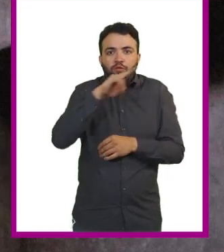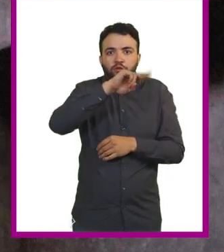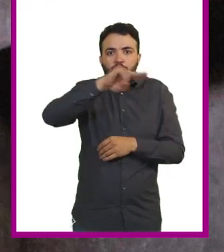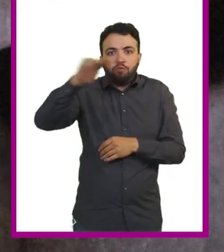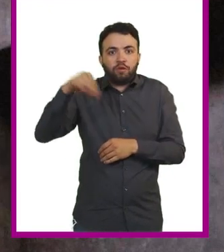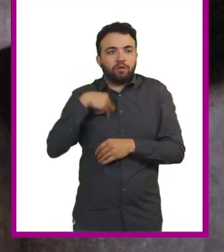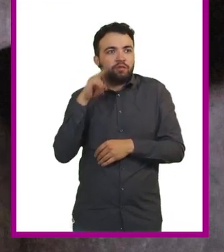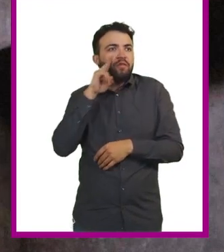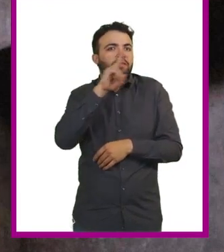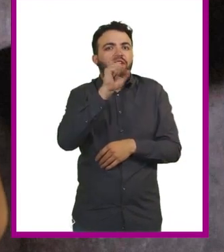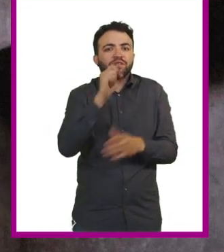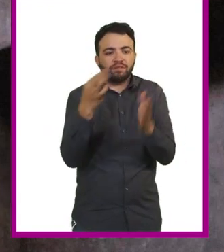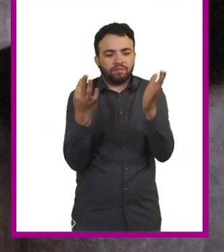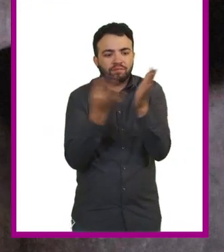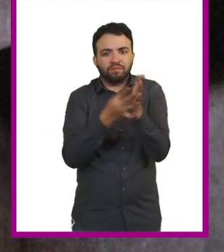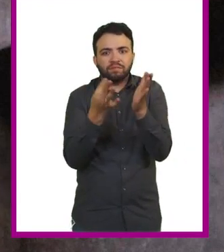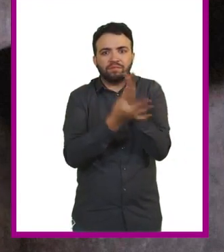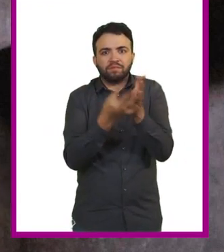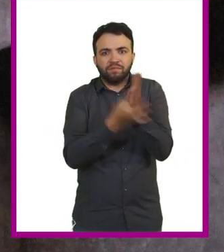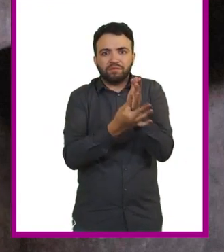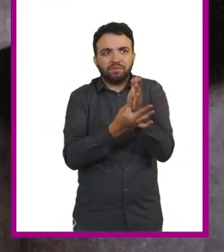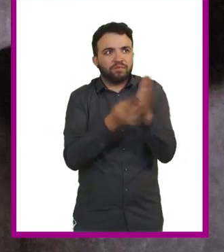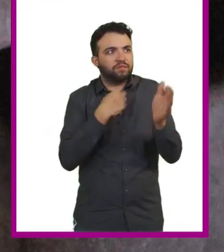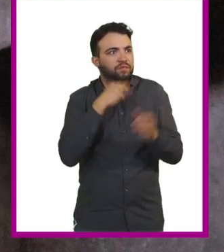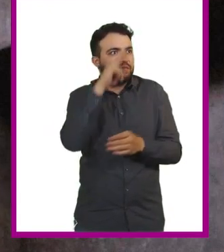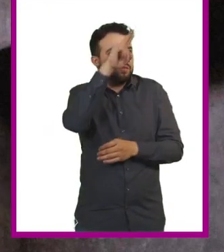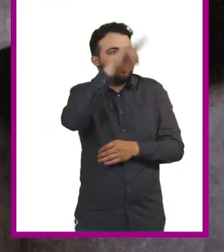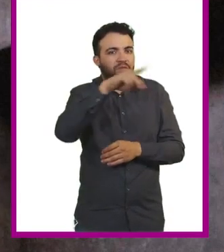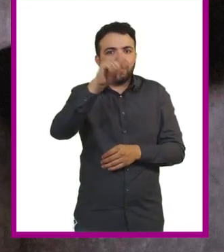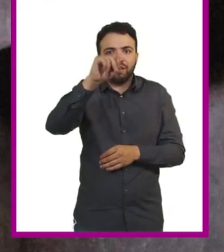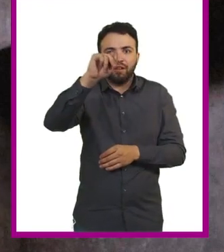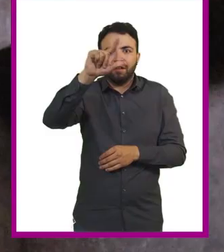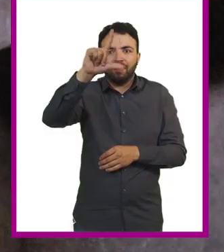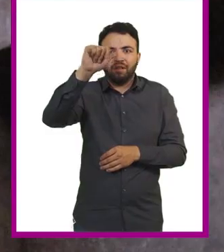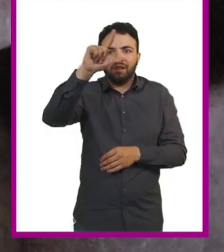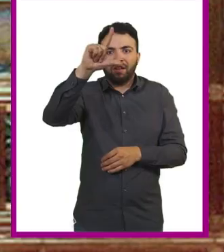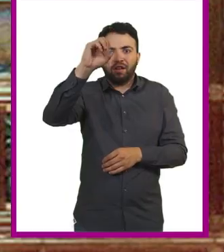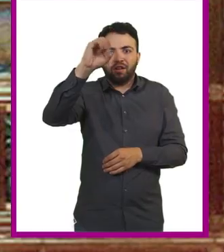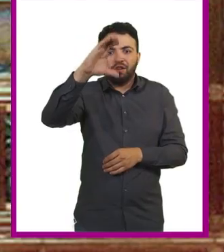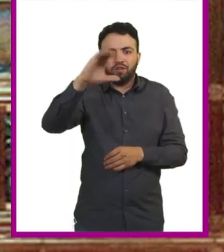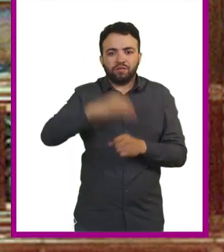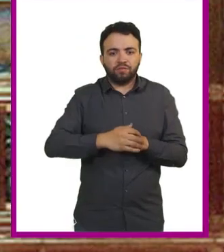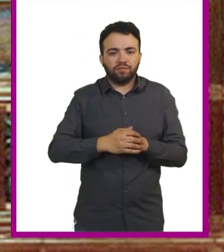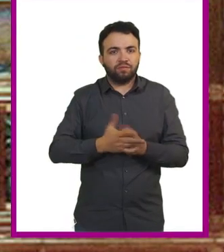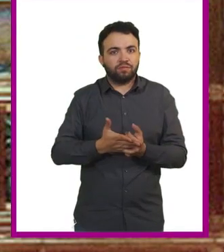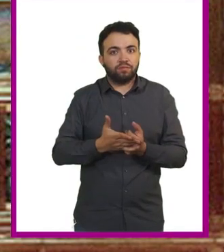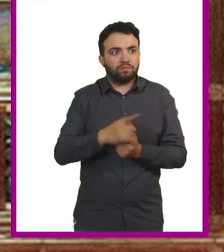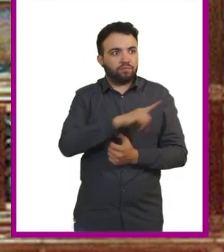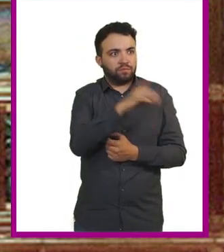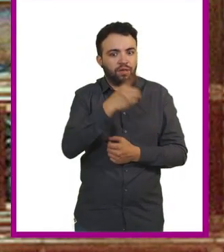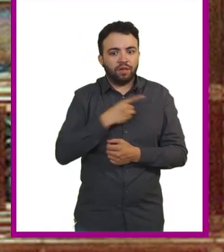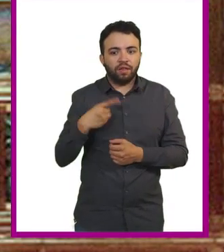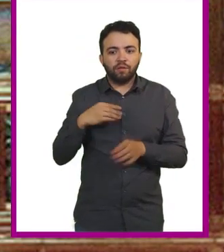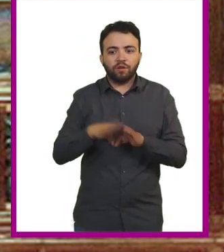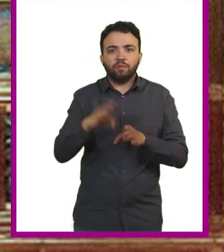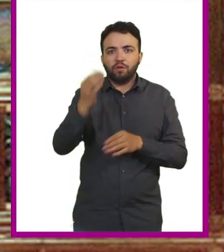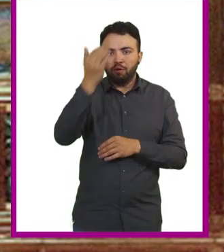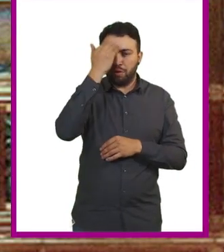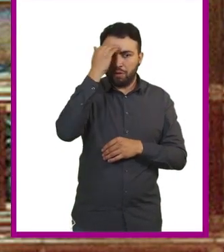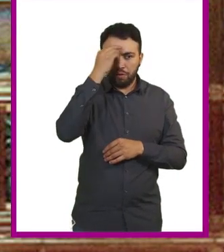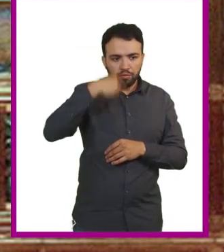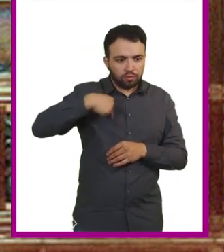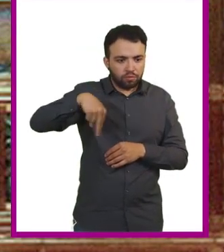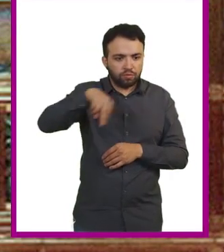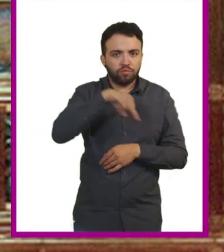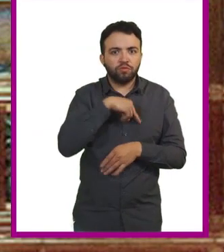en los detalles de la herrería con sus representaciones de Tlaloc, el dios mexica de la lluvia. Conocer nuestro patrimonio es la oportunidad que